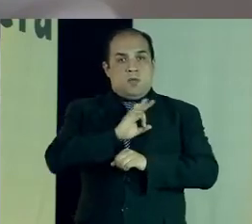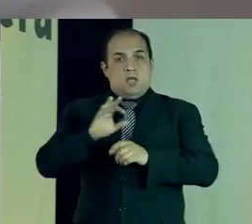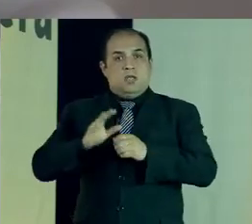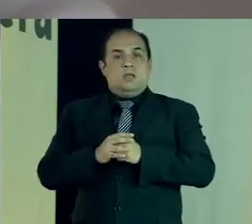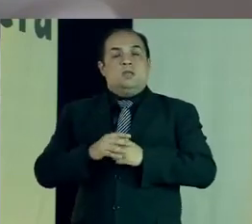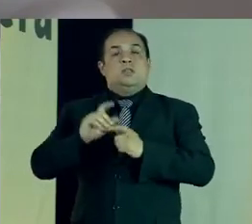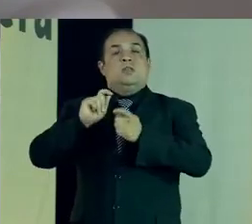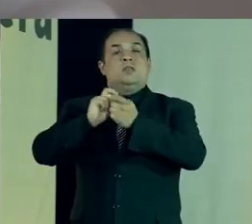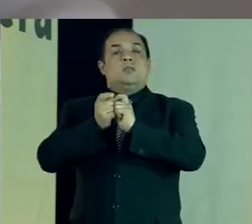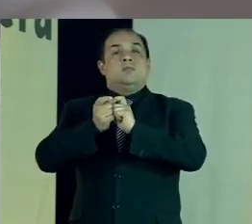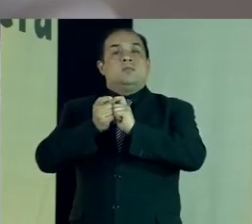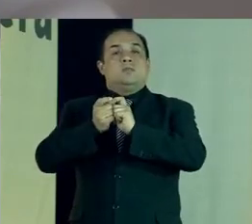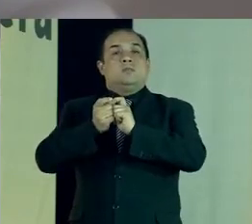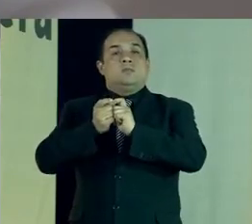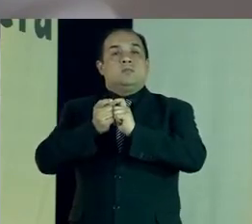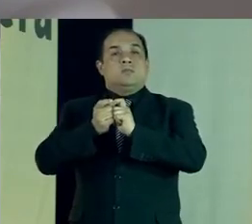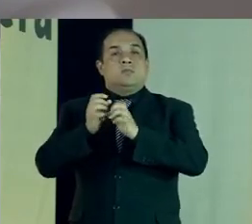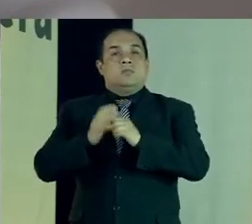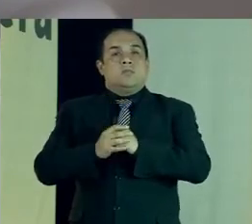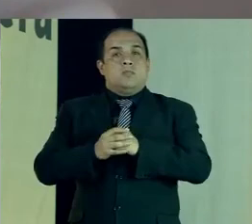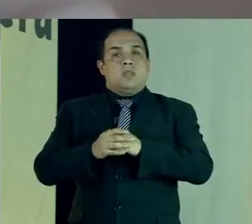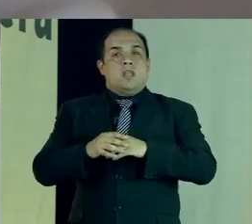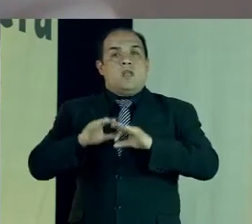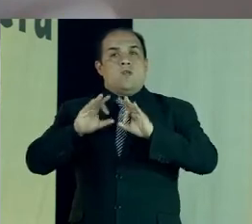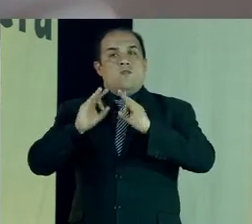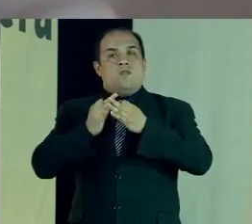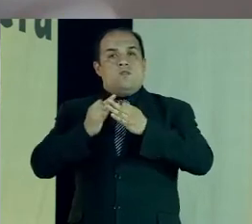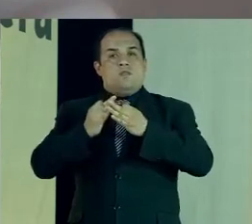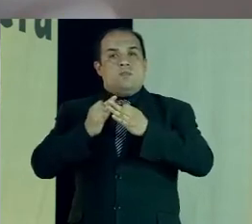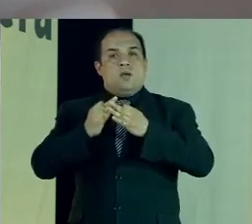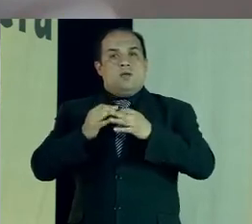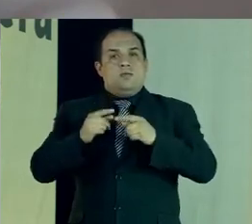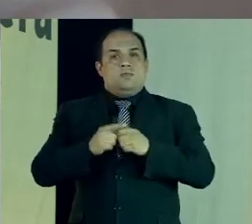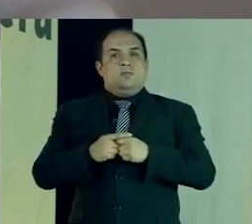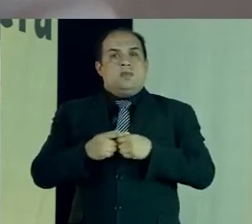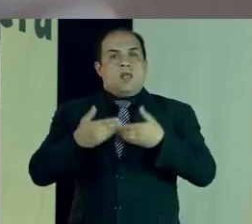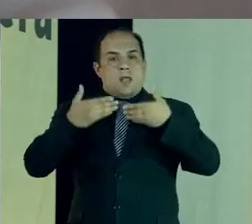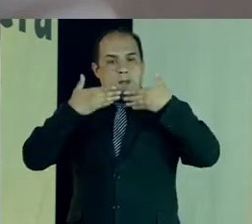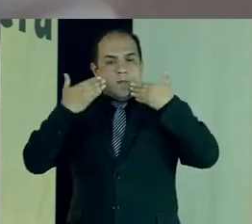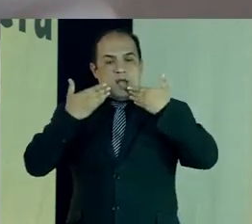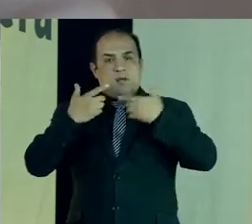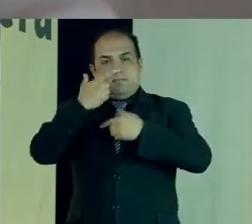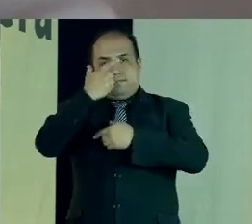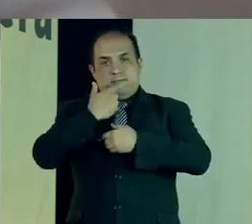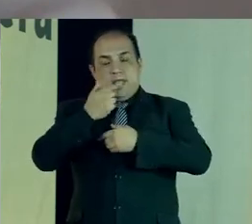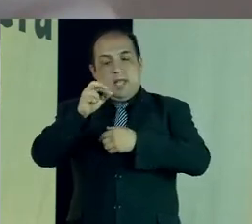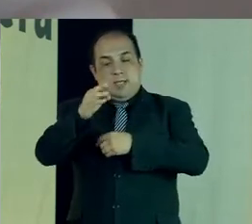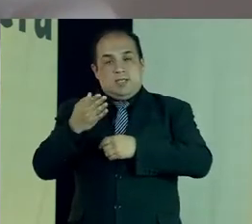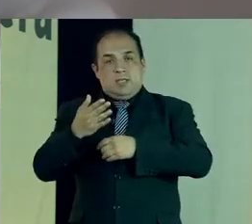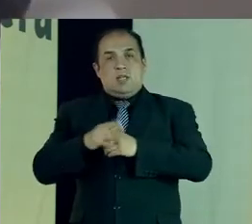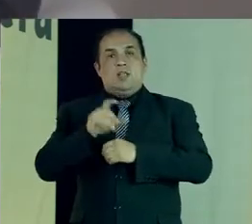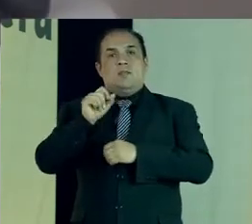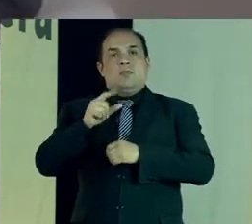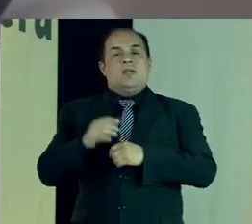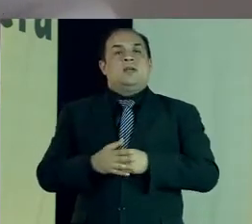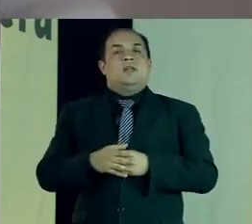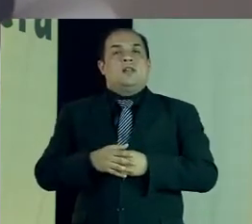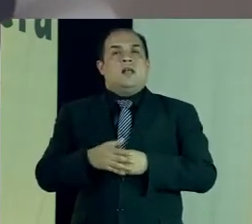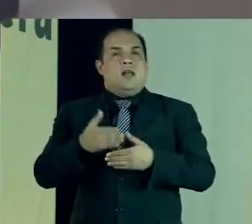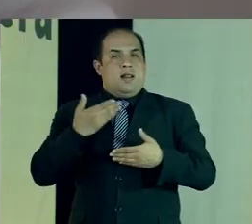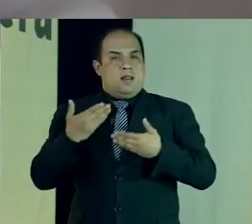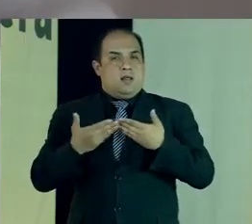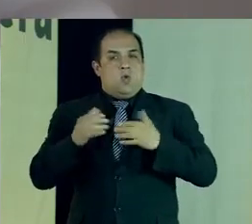activamente en gestos generosos en receptividad en simpatía en